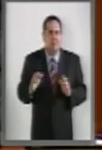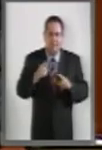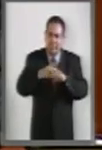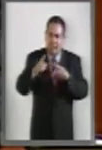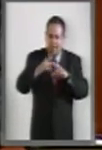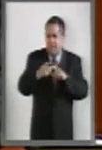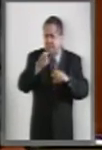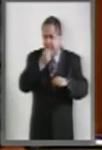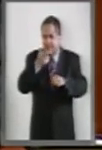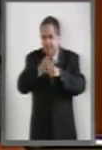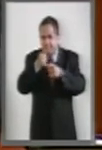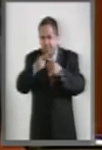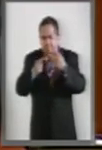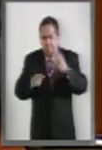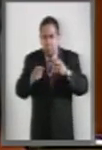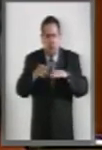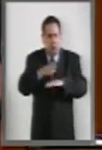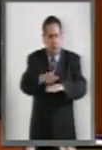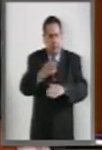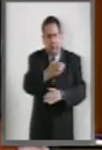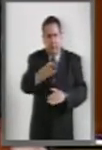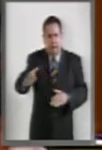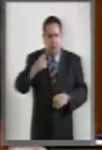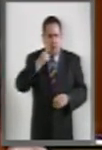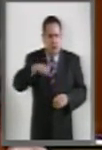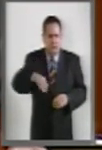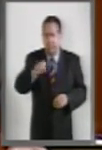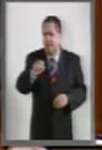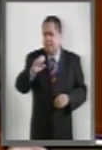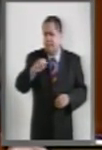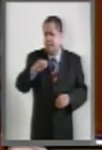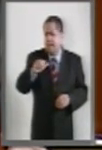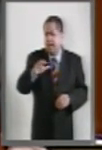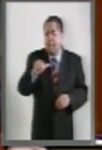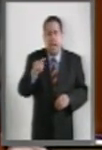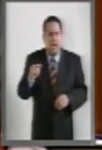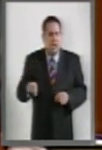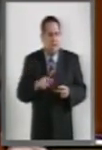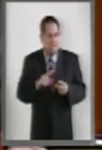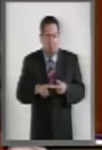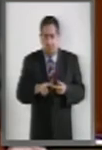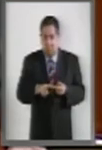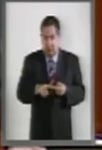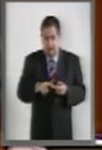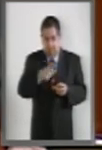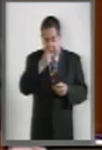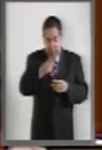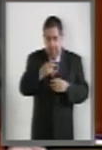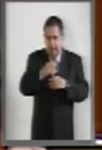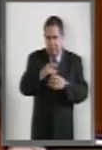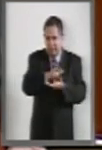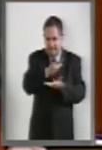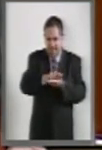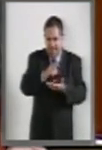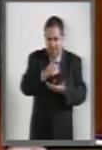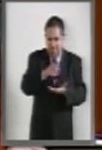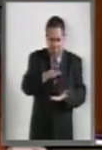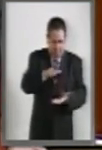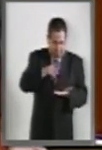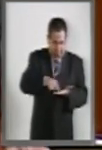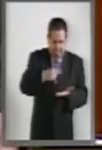diferentes secretarías relacionadas con el campo, como la SEMARNAT, viene, según el paquete económico,